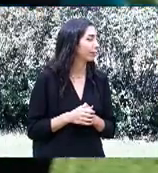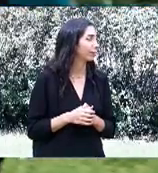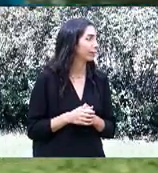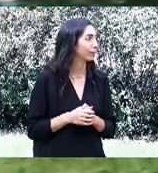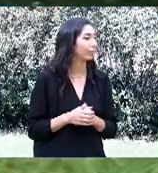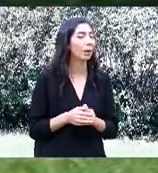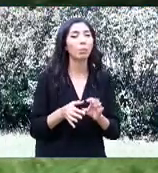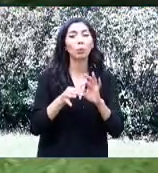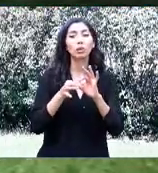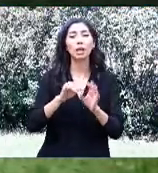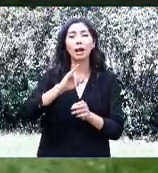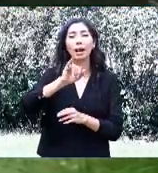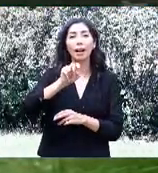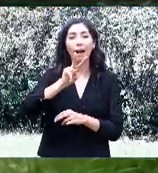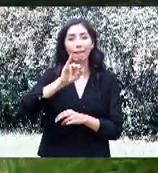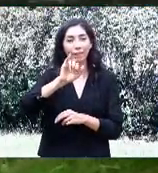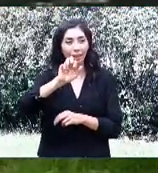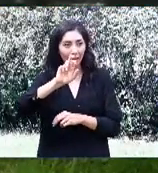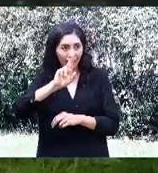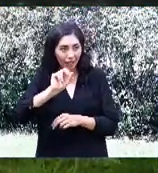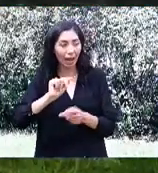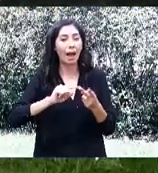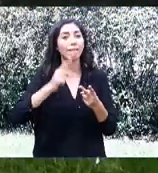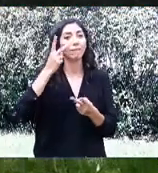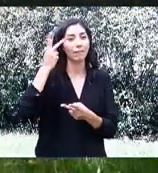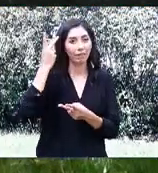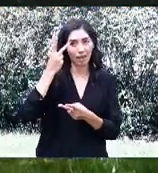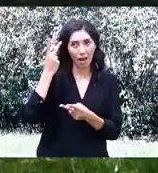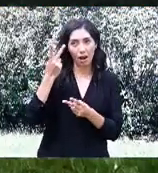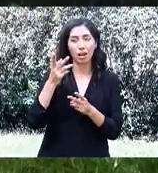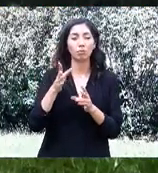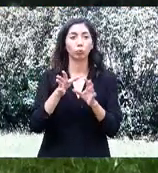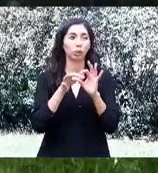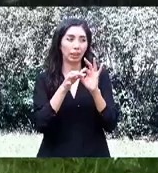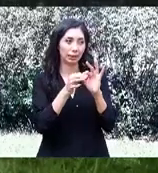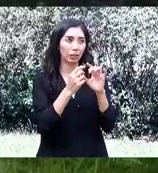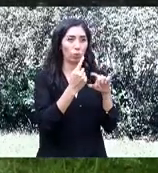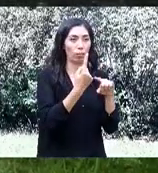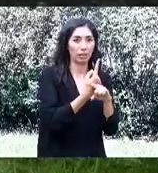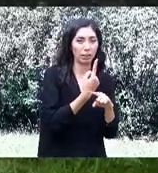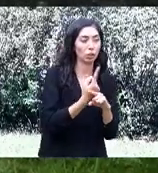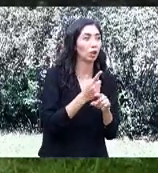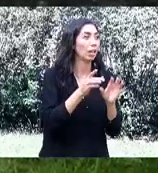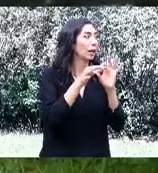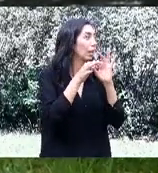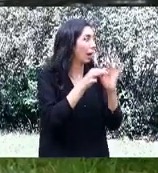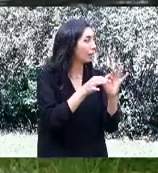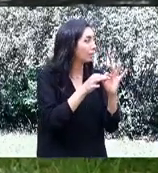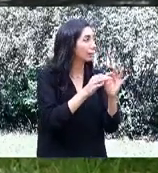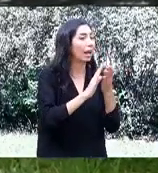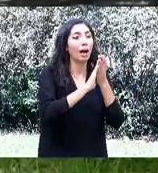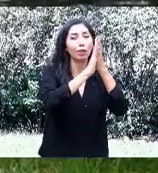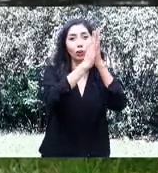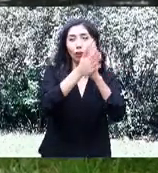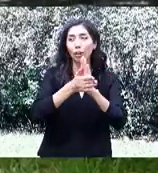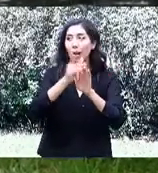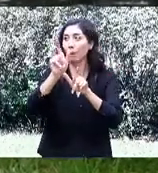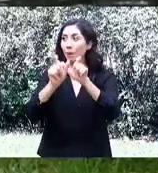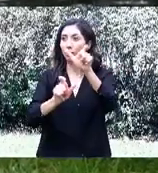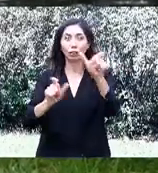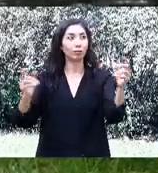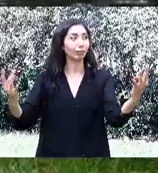Muchas gracias javiera Viviana por esa conversación Gracias a todas y todos por estar en este